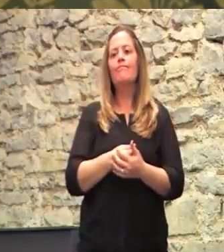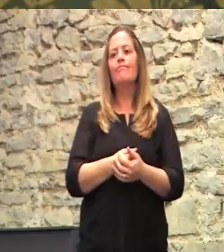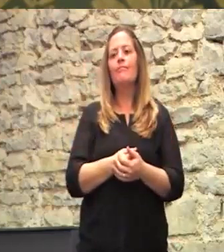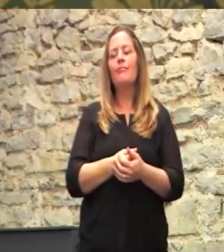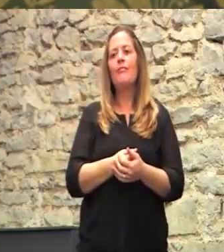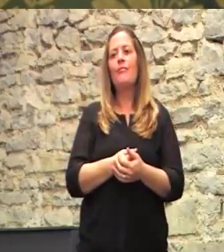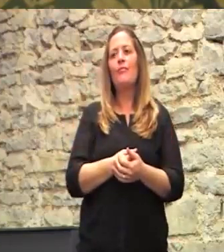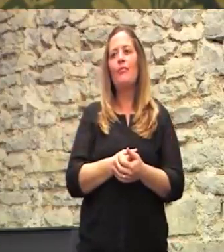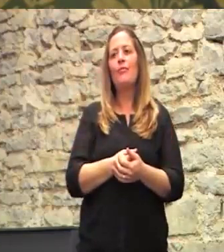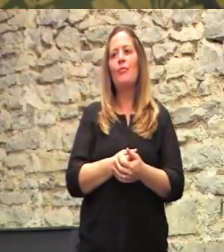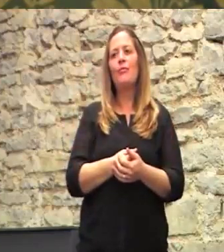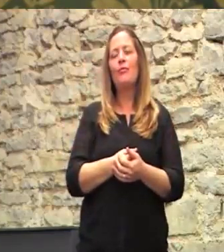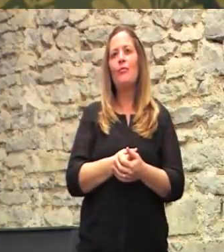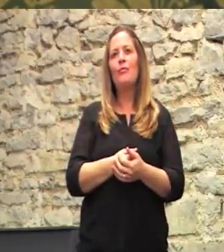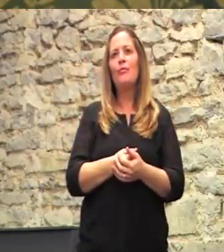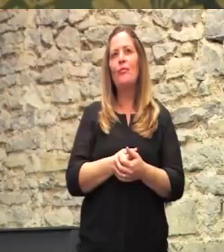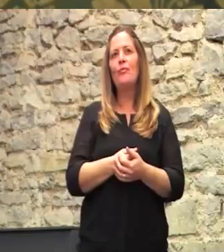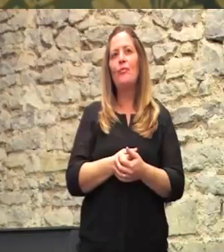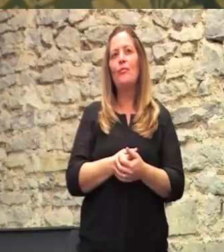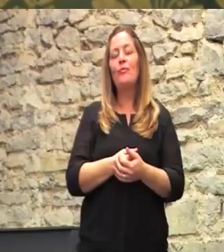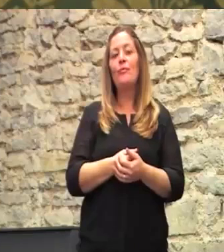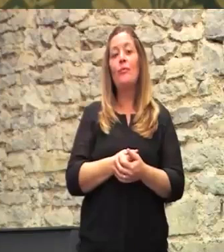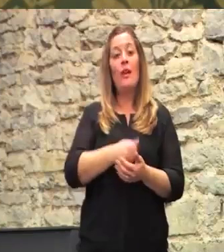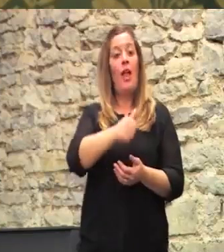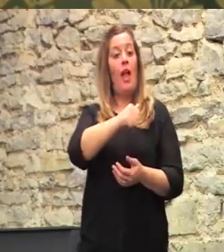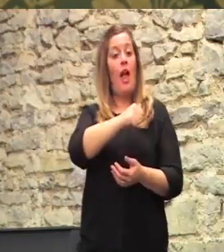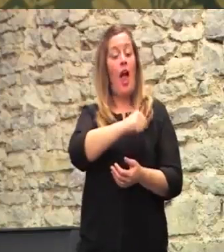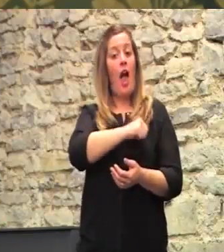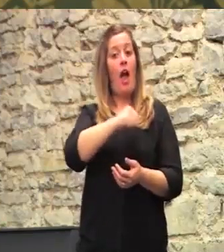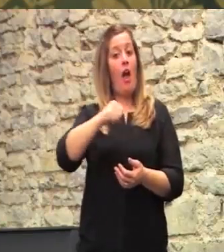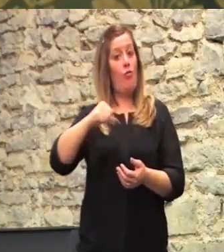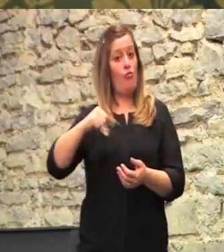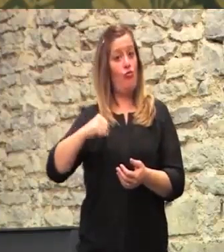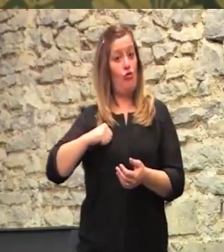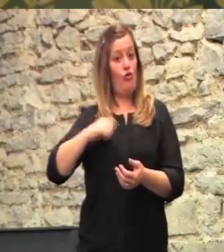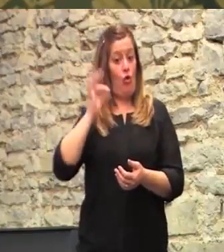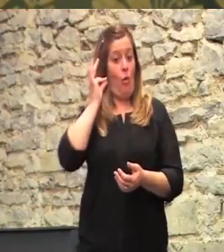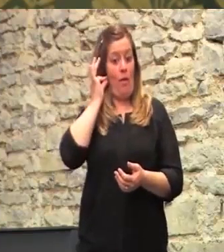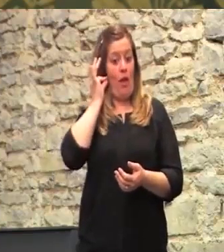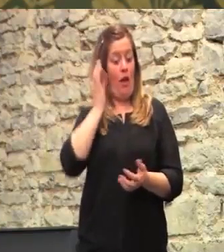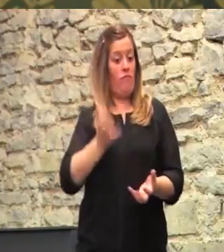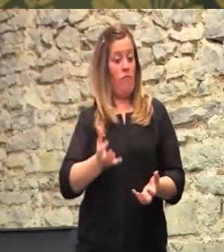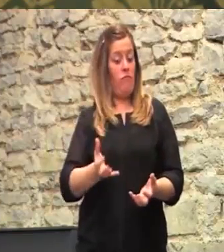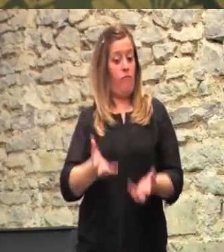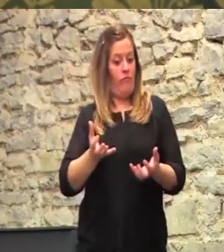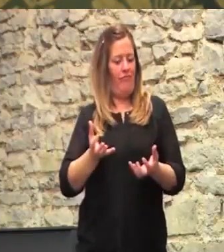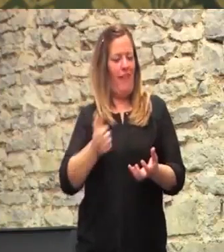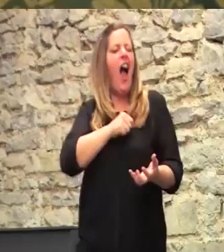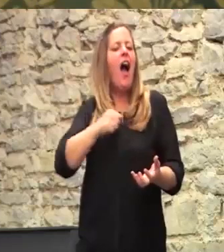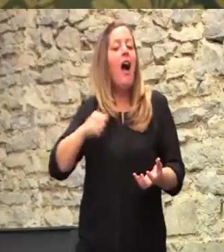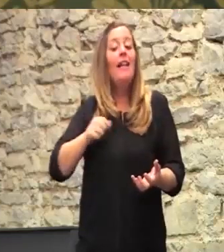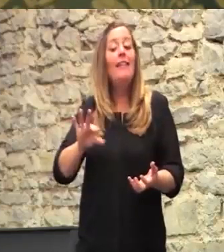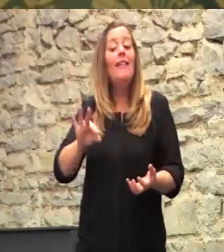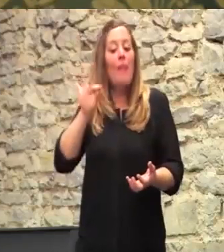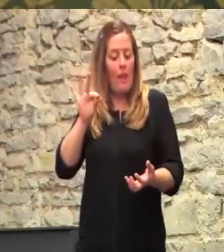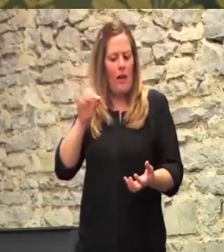y para ser autónoma es decir para decidir sobre lo